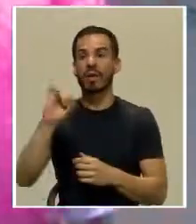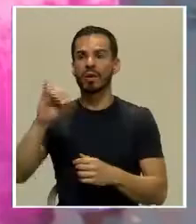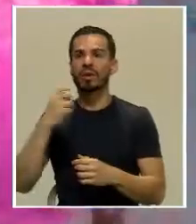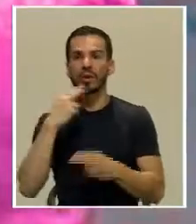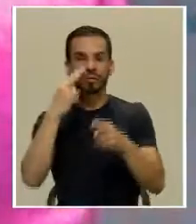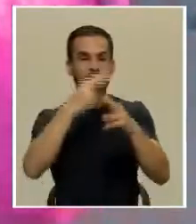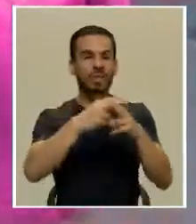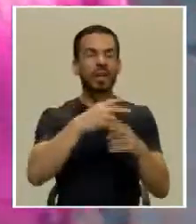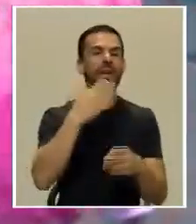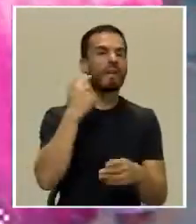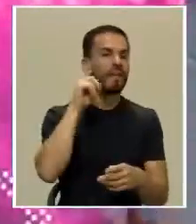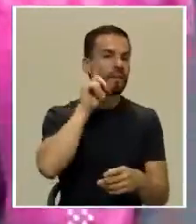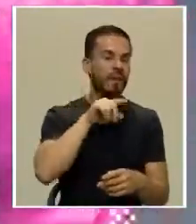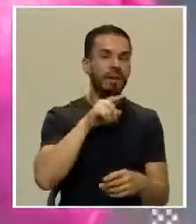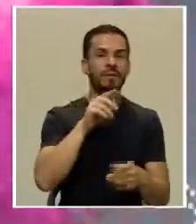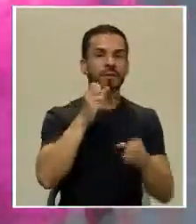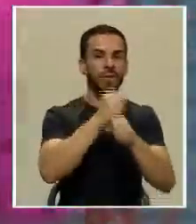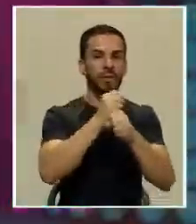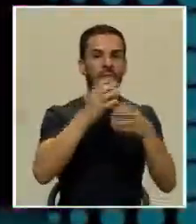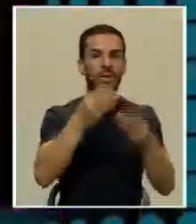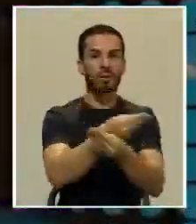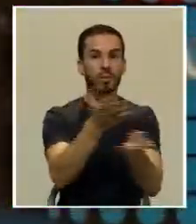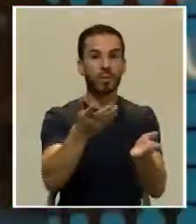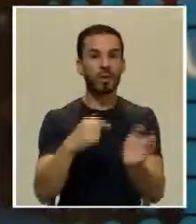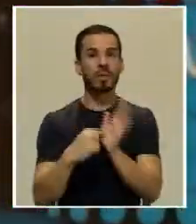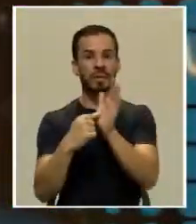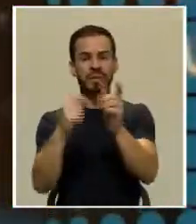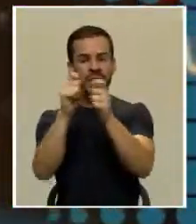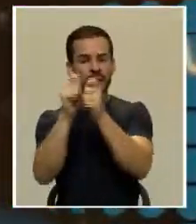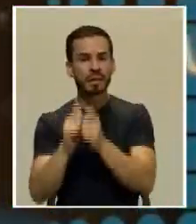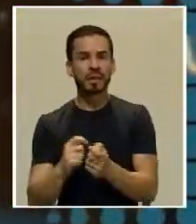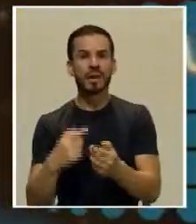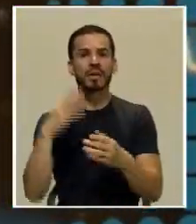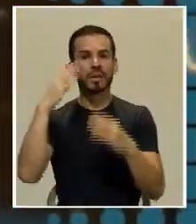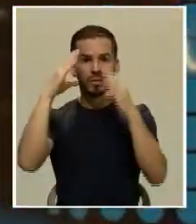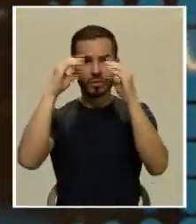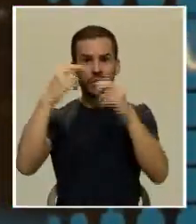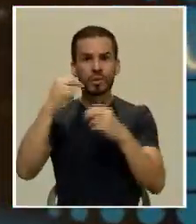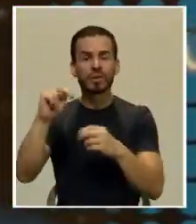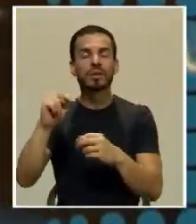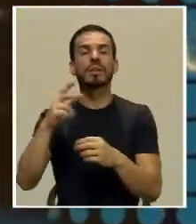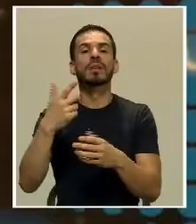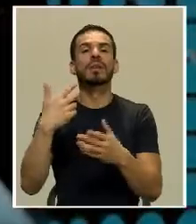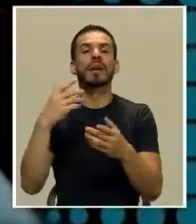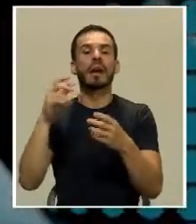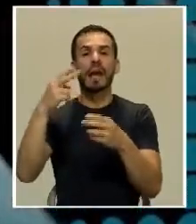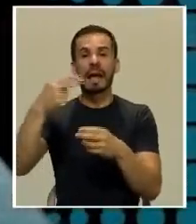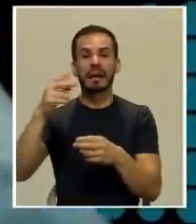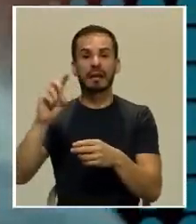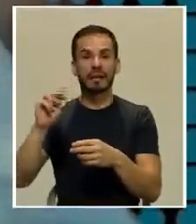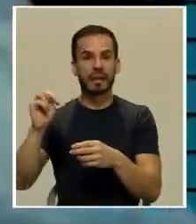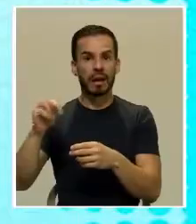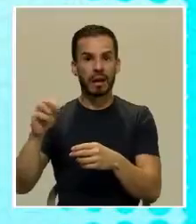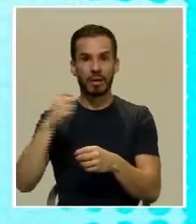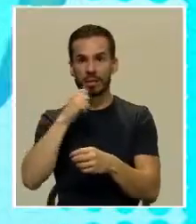OIJ como falso funcionario público. Le presentamos los detalles en un reportaje de la periodista Helen